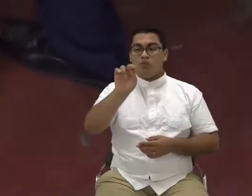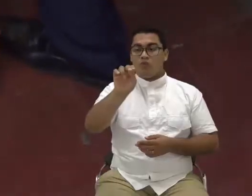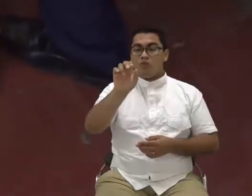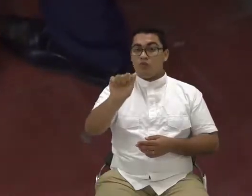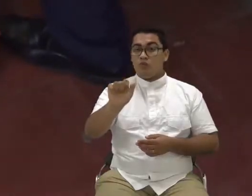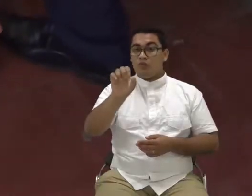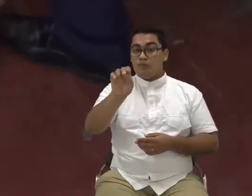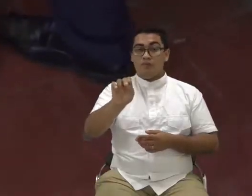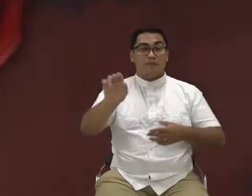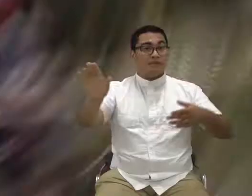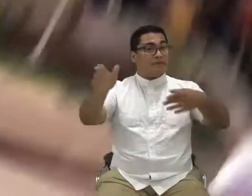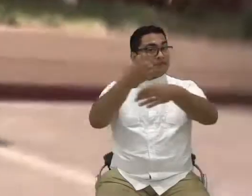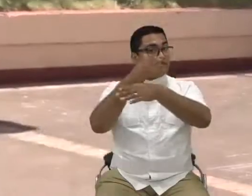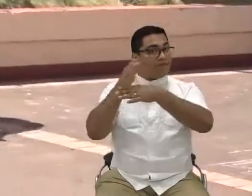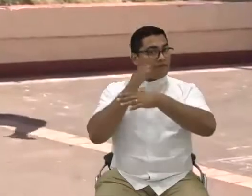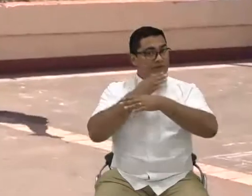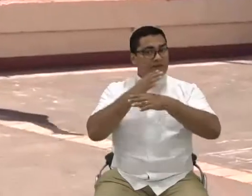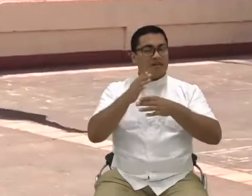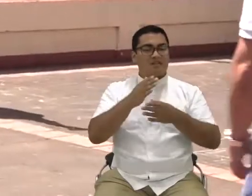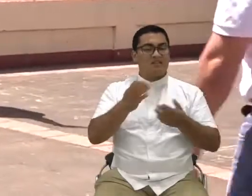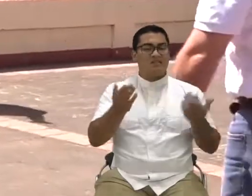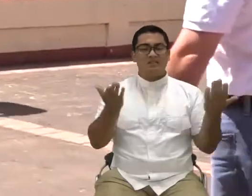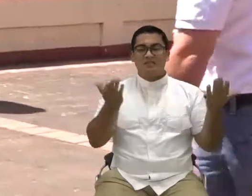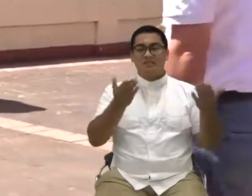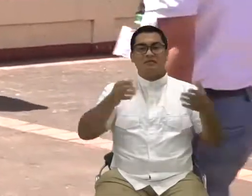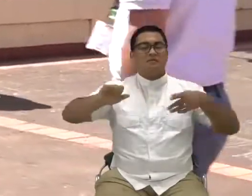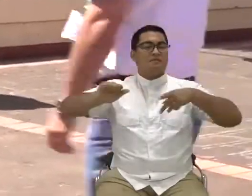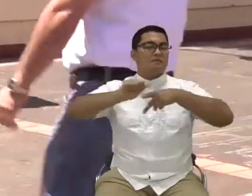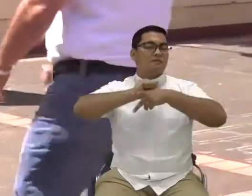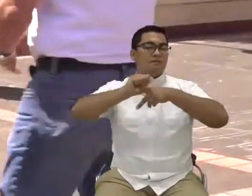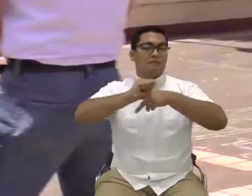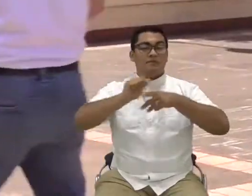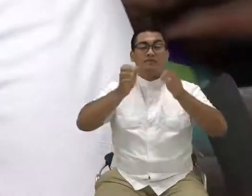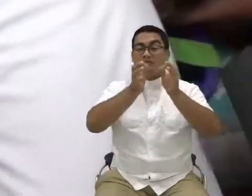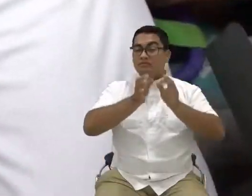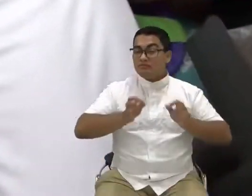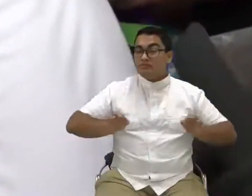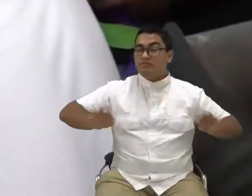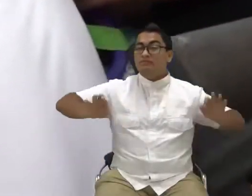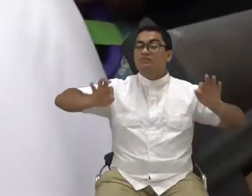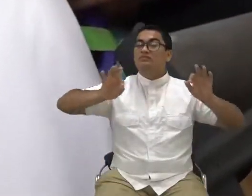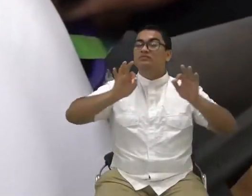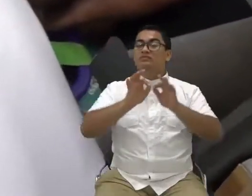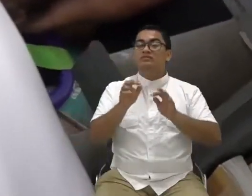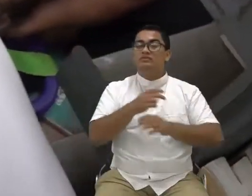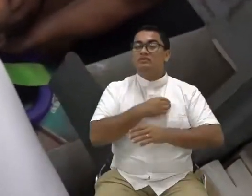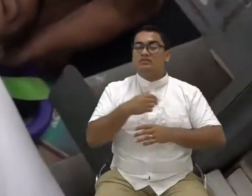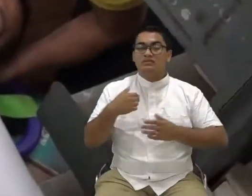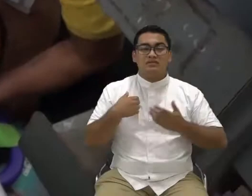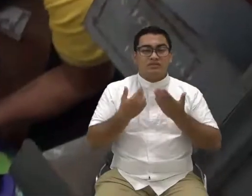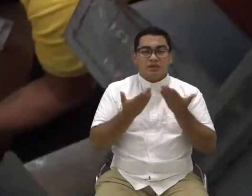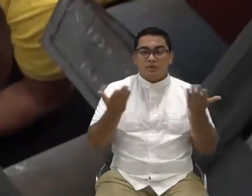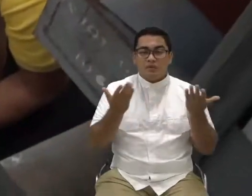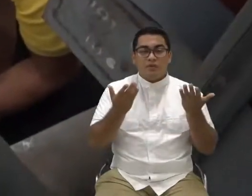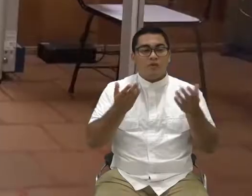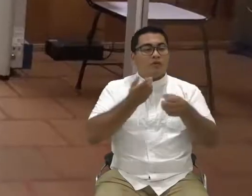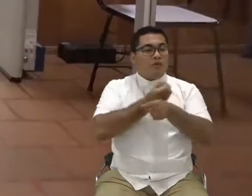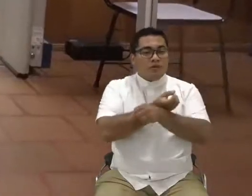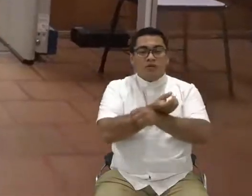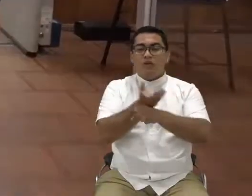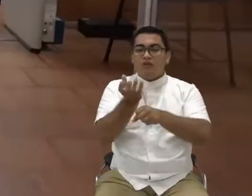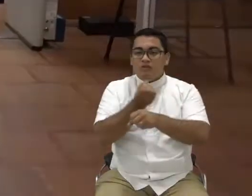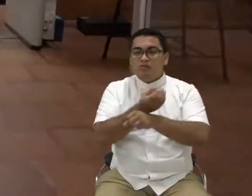primarios, secundarios y superior se ha convertido en uno de los principales eslabones para crear, desarrollar y transmitir